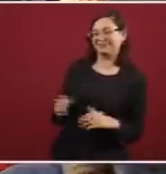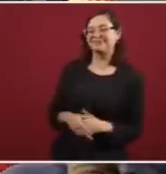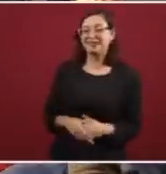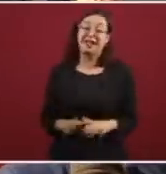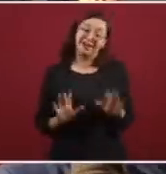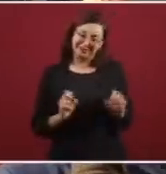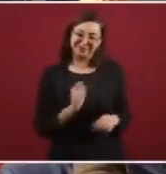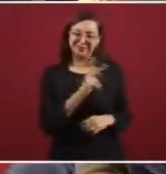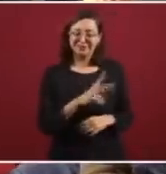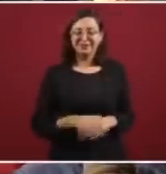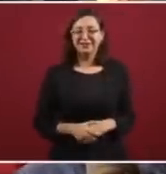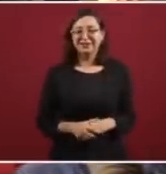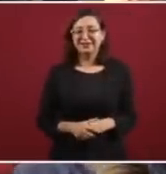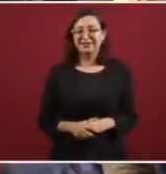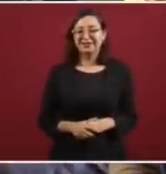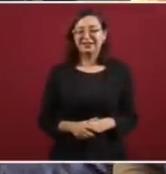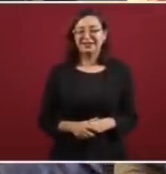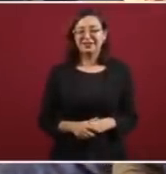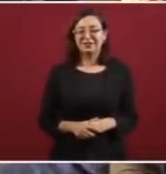Bueno,